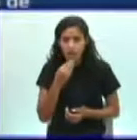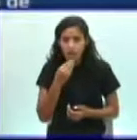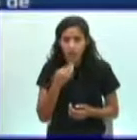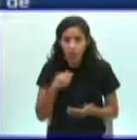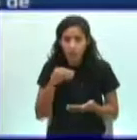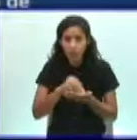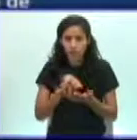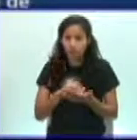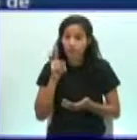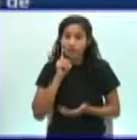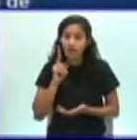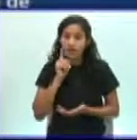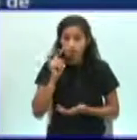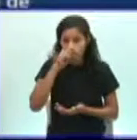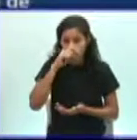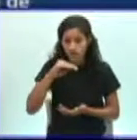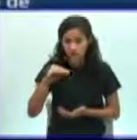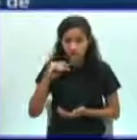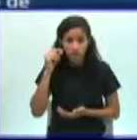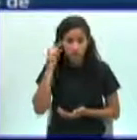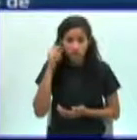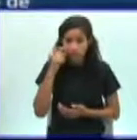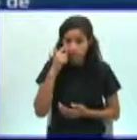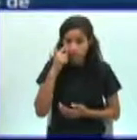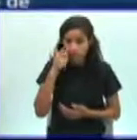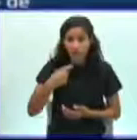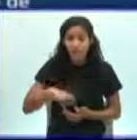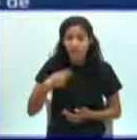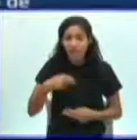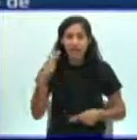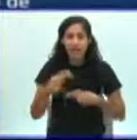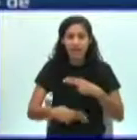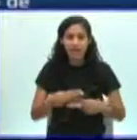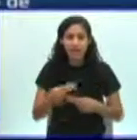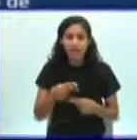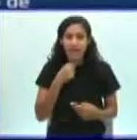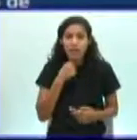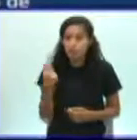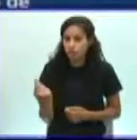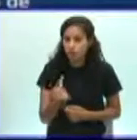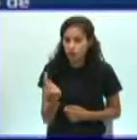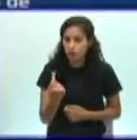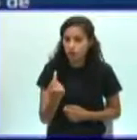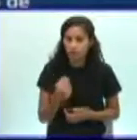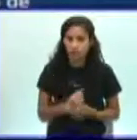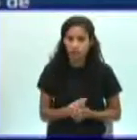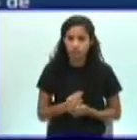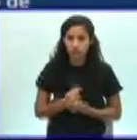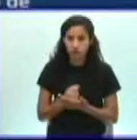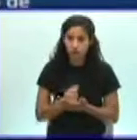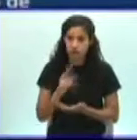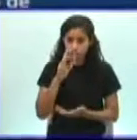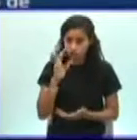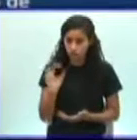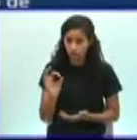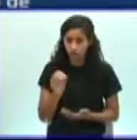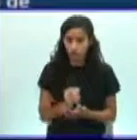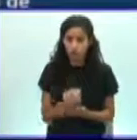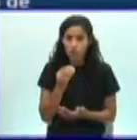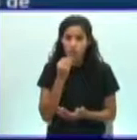resaltado. Los niños y las niñas deben trabajar de manera independiente.